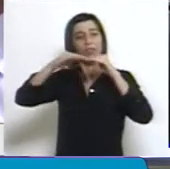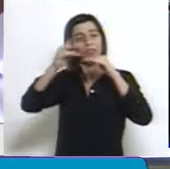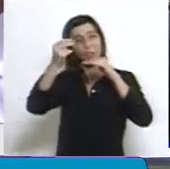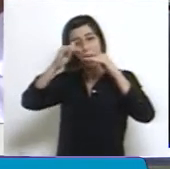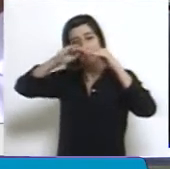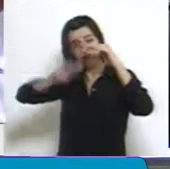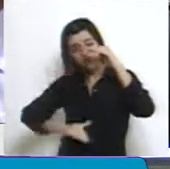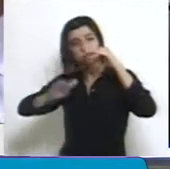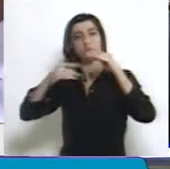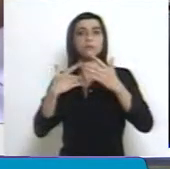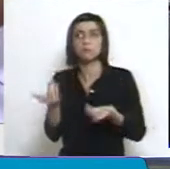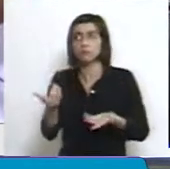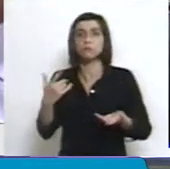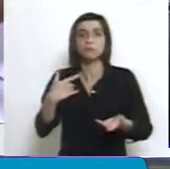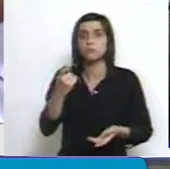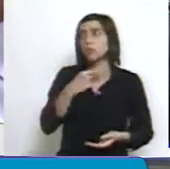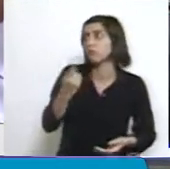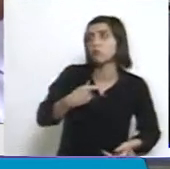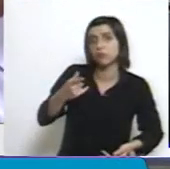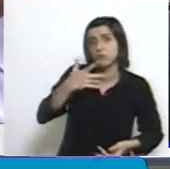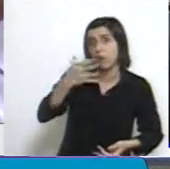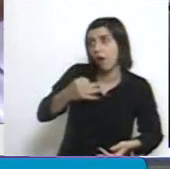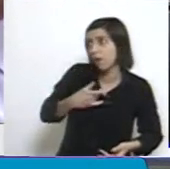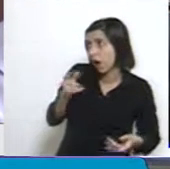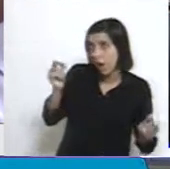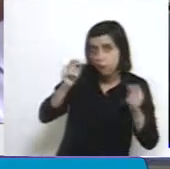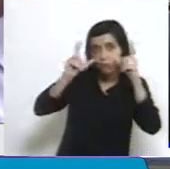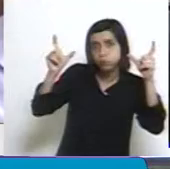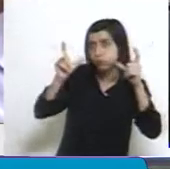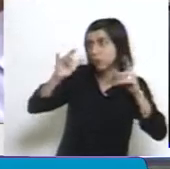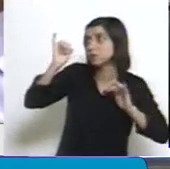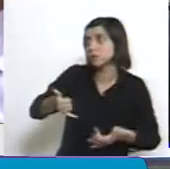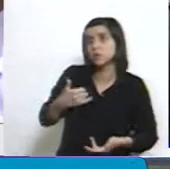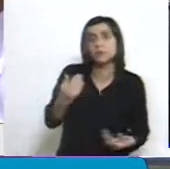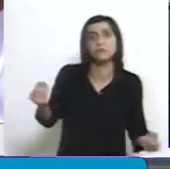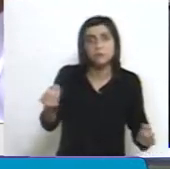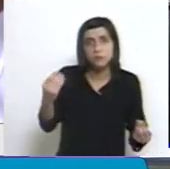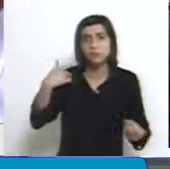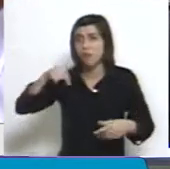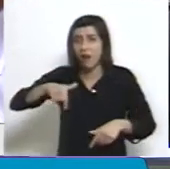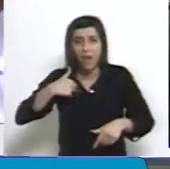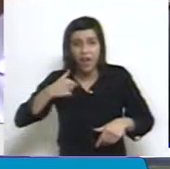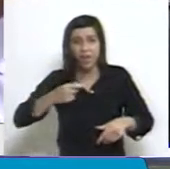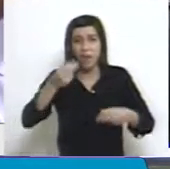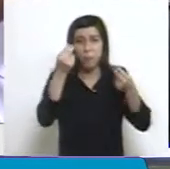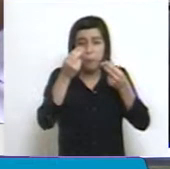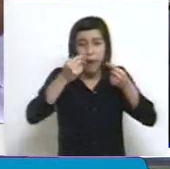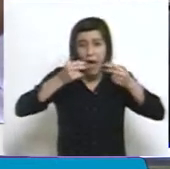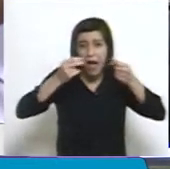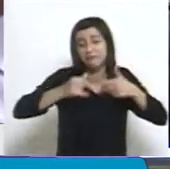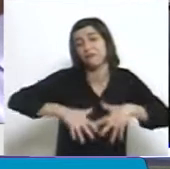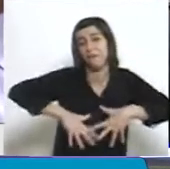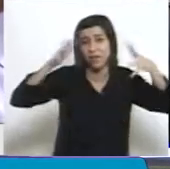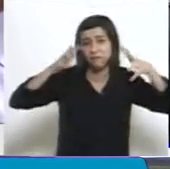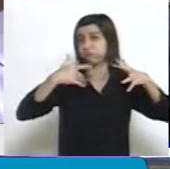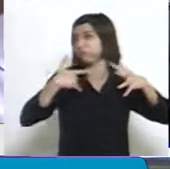regionales. Nos escandaliza, sí, el nivel de inflación que tenemos en la Argentina, que